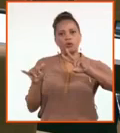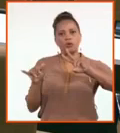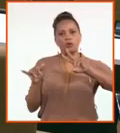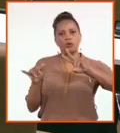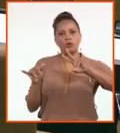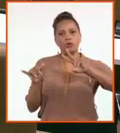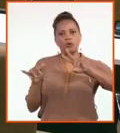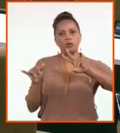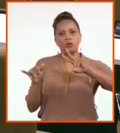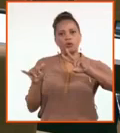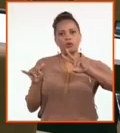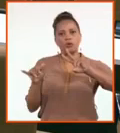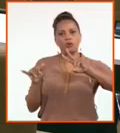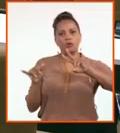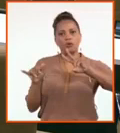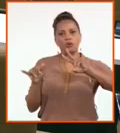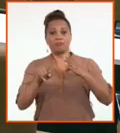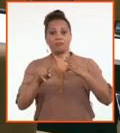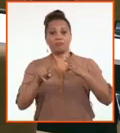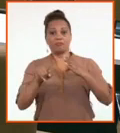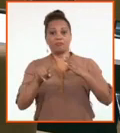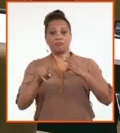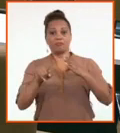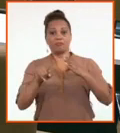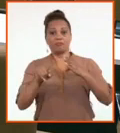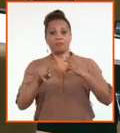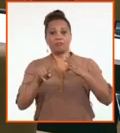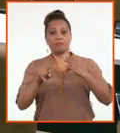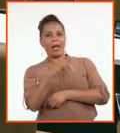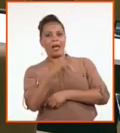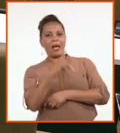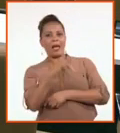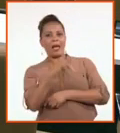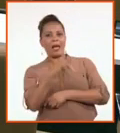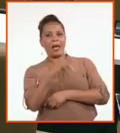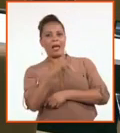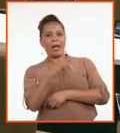hasta el barrio. Ante la agresividad enemiga en las redes sociales, solo tenemos